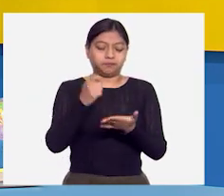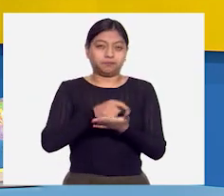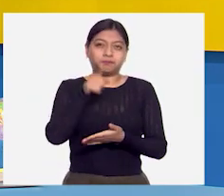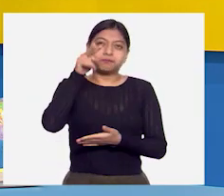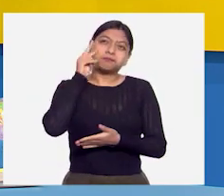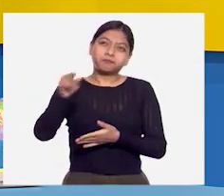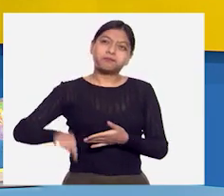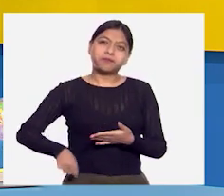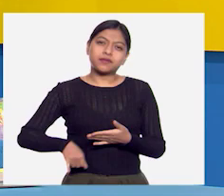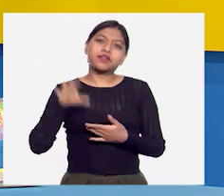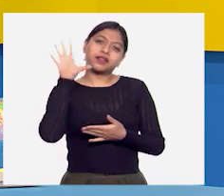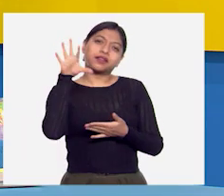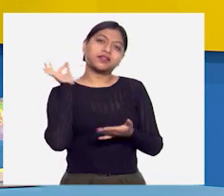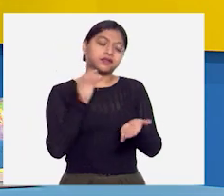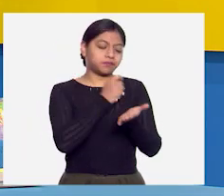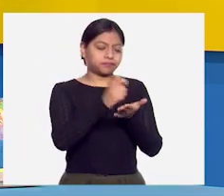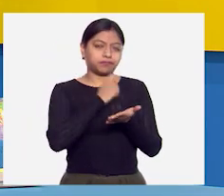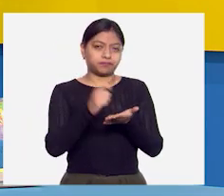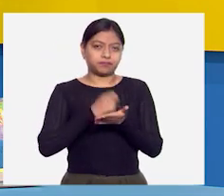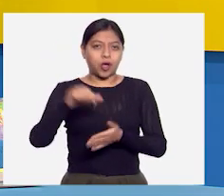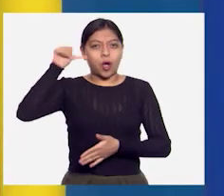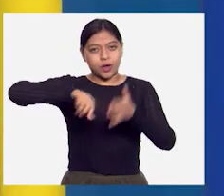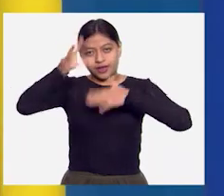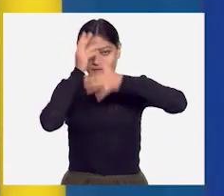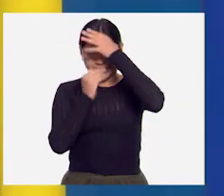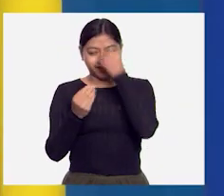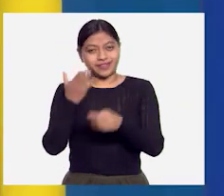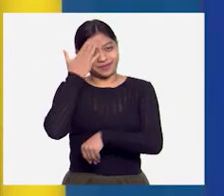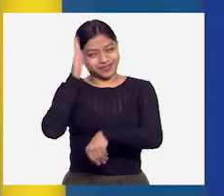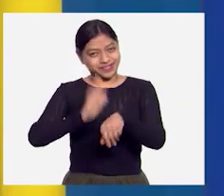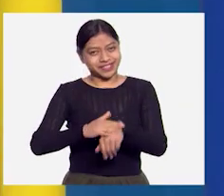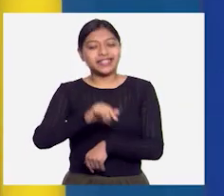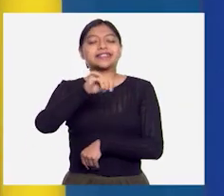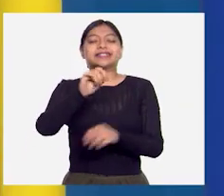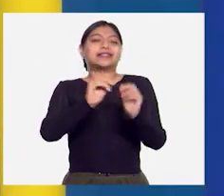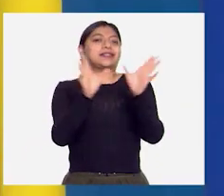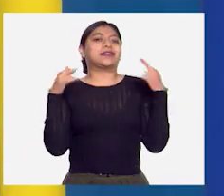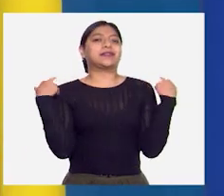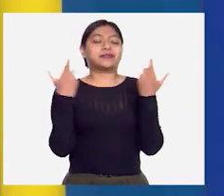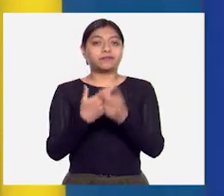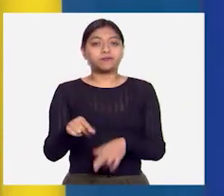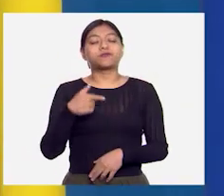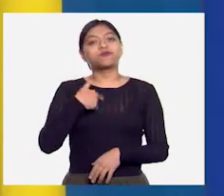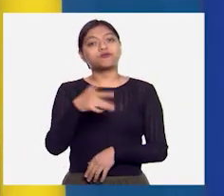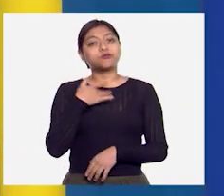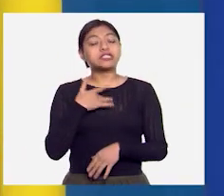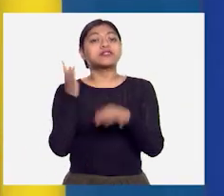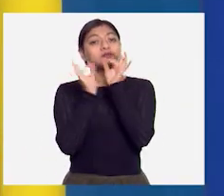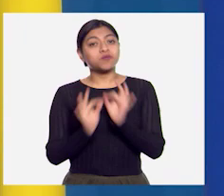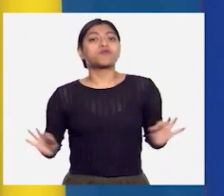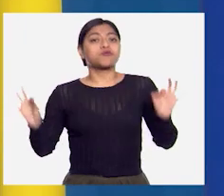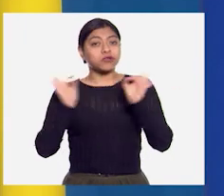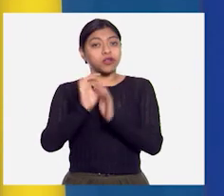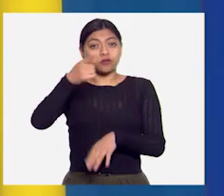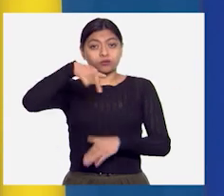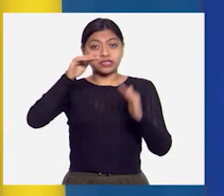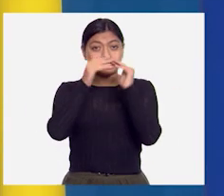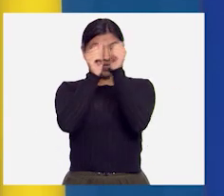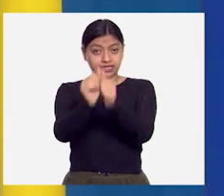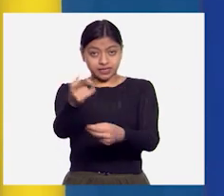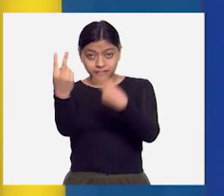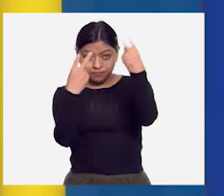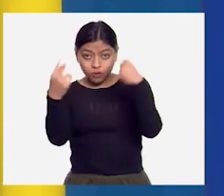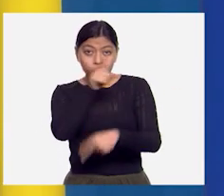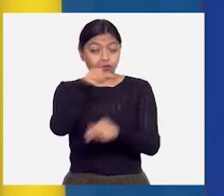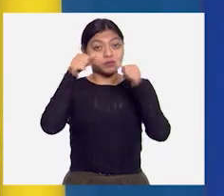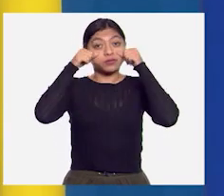aquello que les ayude a comprender este contenido. Efectivamente, maestra. Considero que es muy importante que en casa presten